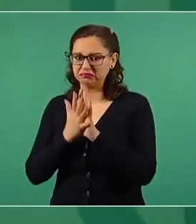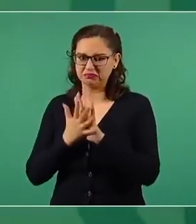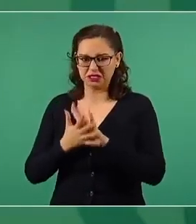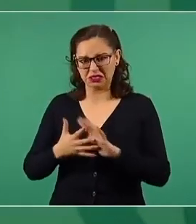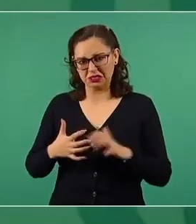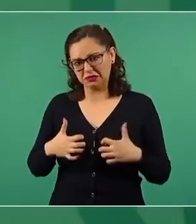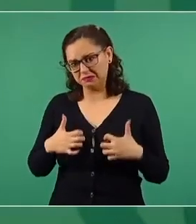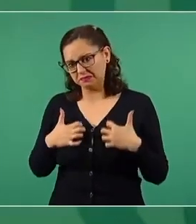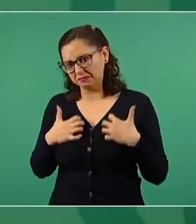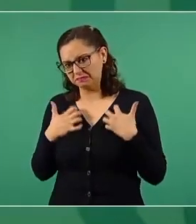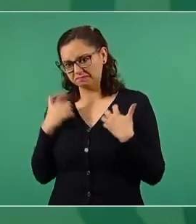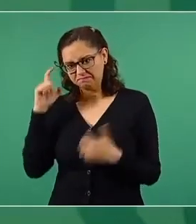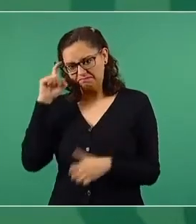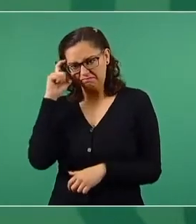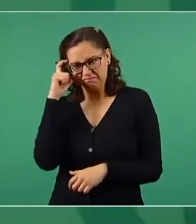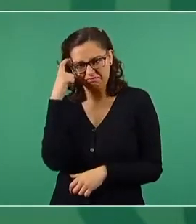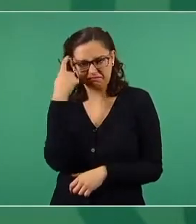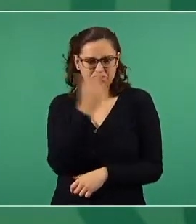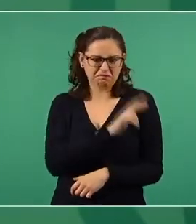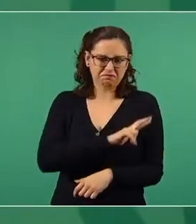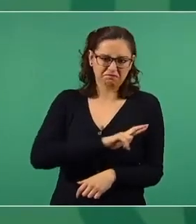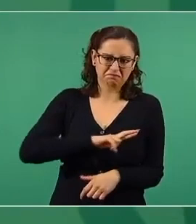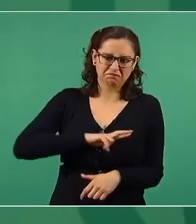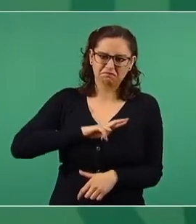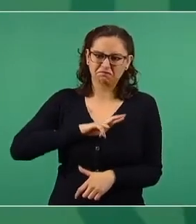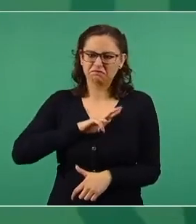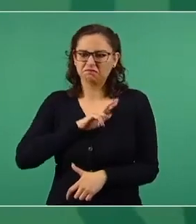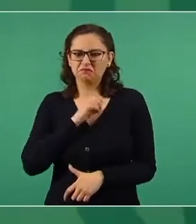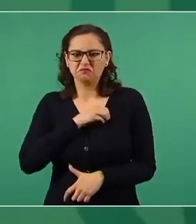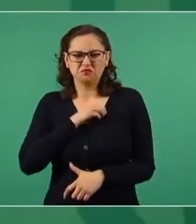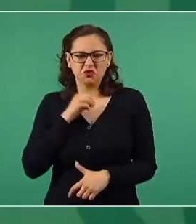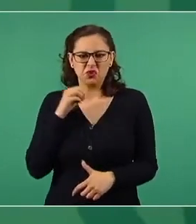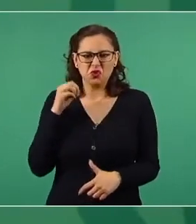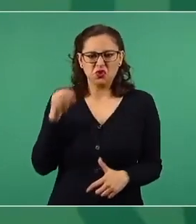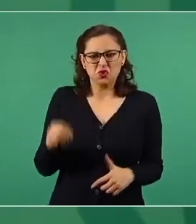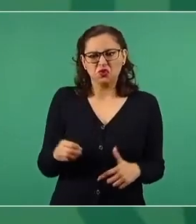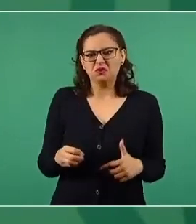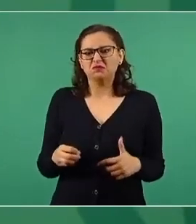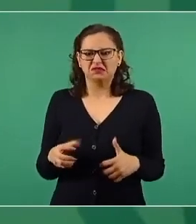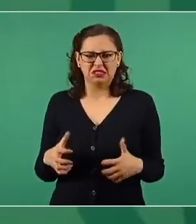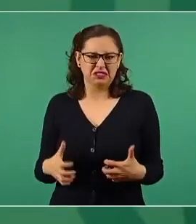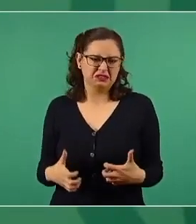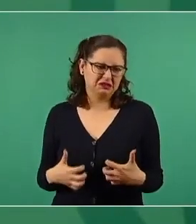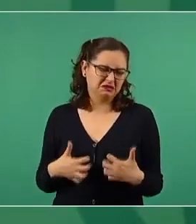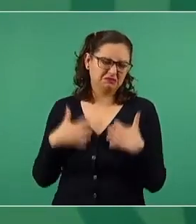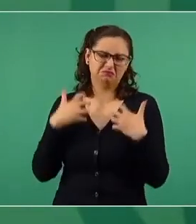frustraciones y a rencores y a odios y a violencia.